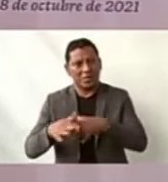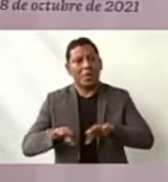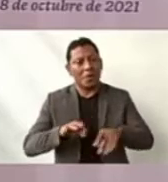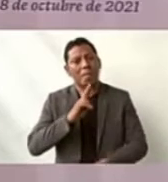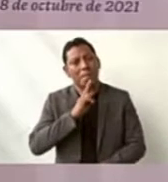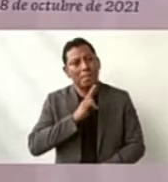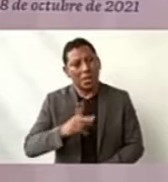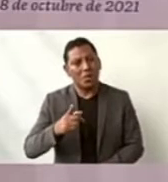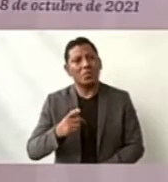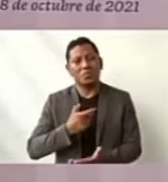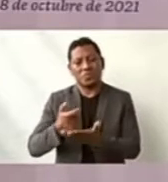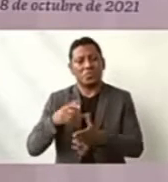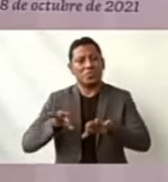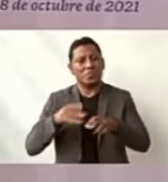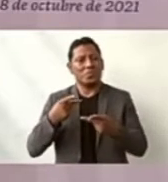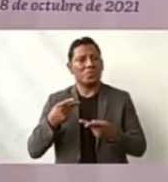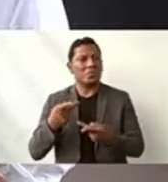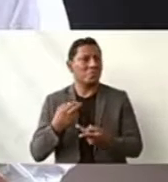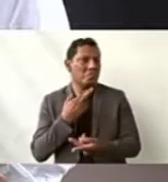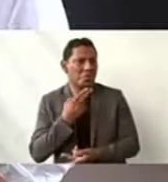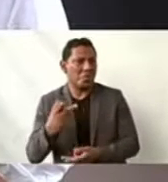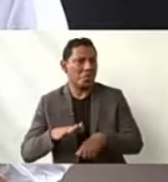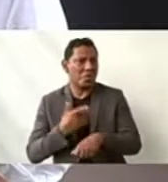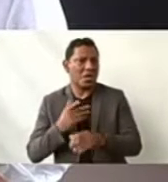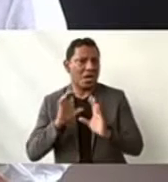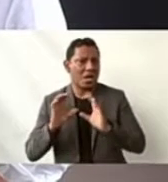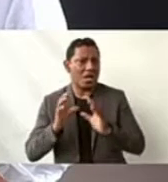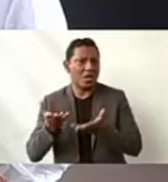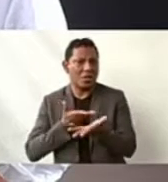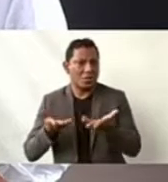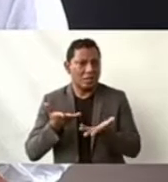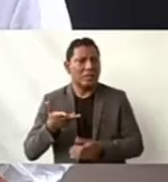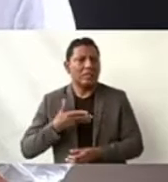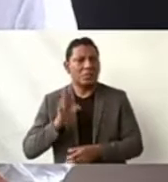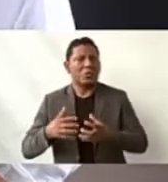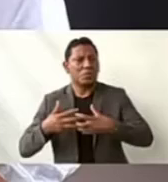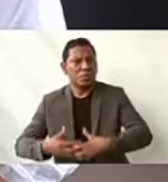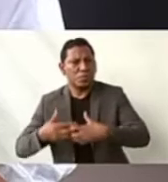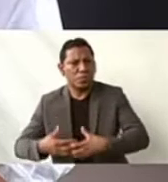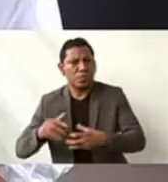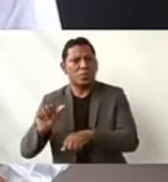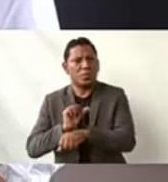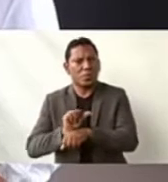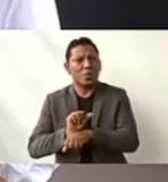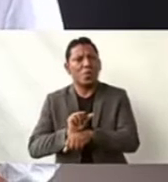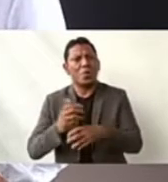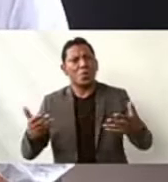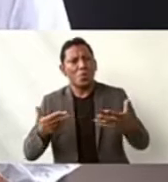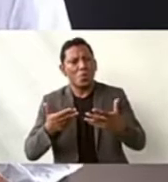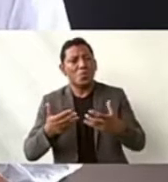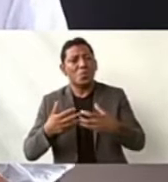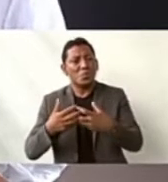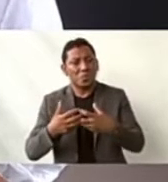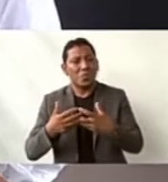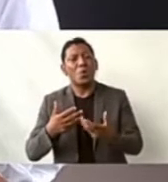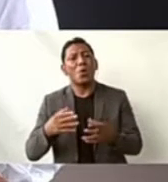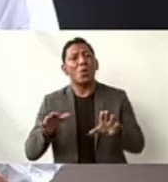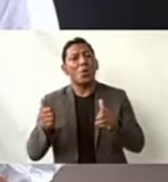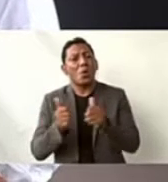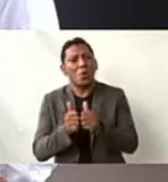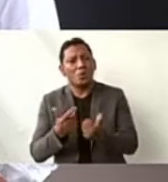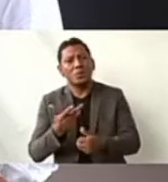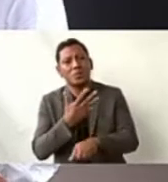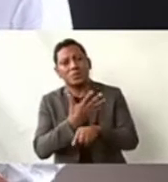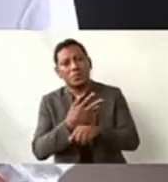aqui en mexico por las conexiones que hay en cuanto a la automotriz en ambos países para mantener el objetivo de